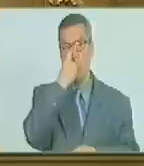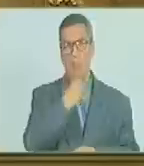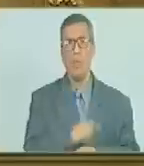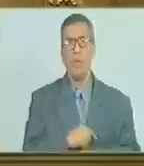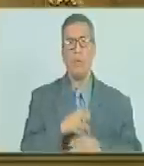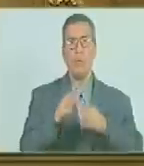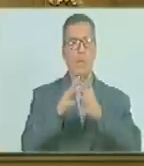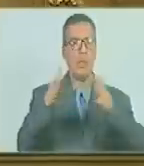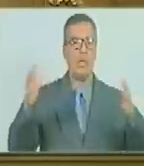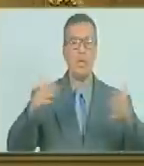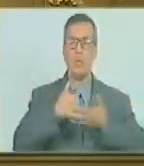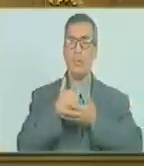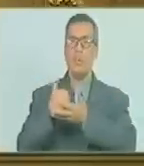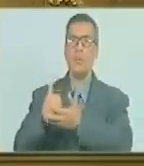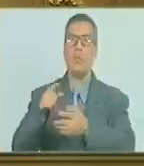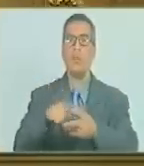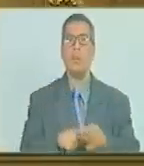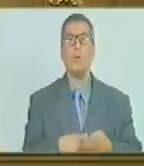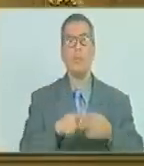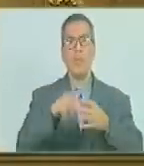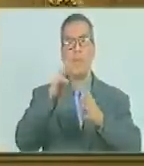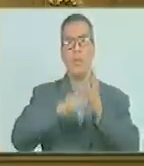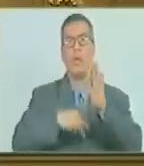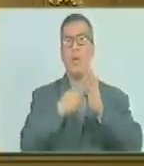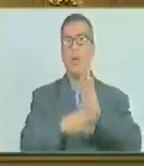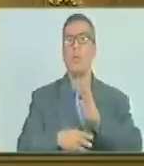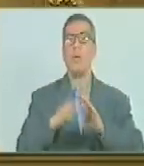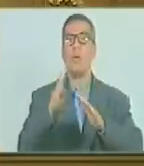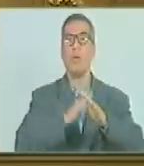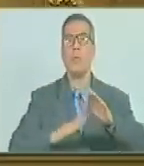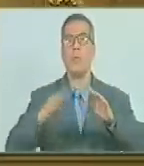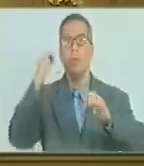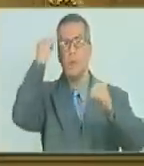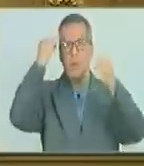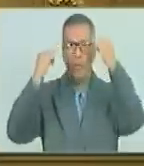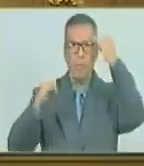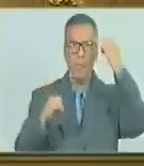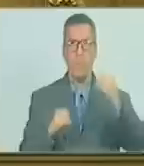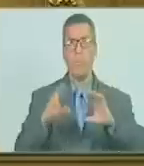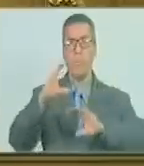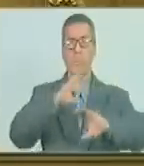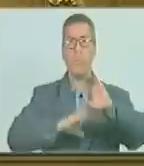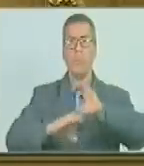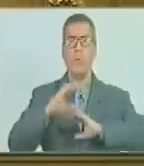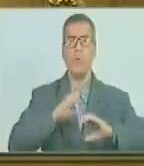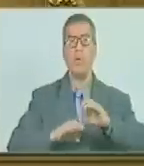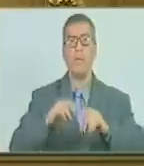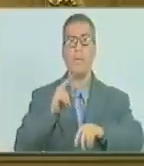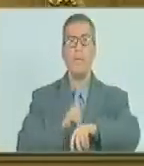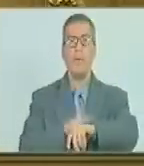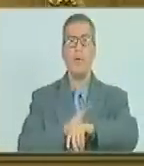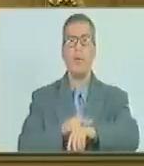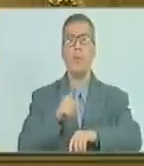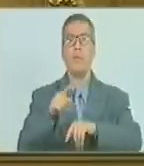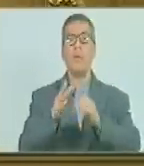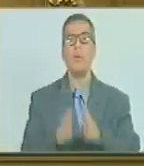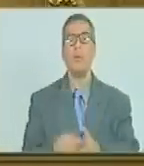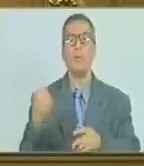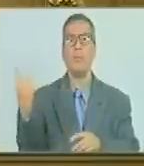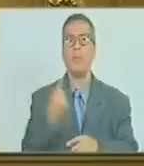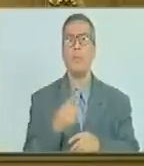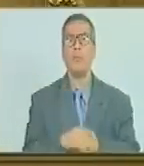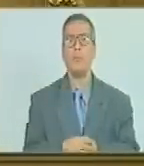Los grandes aportes en matemáticas, filología, filosofía, ciencia, medicina,